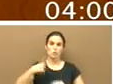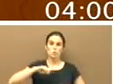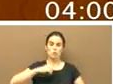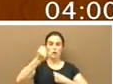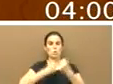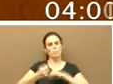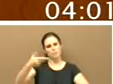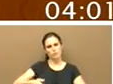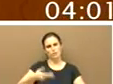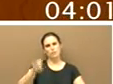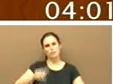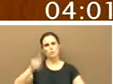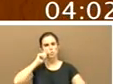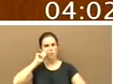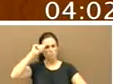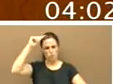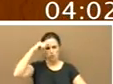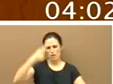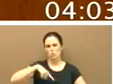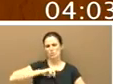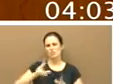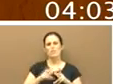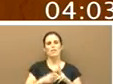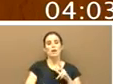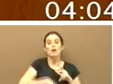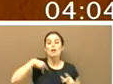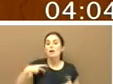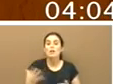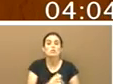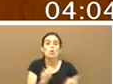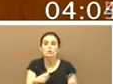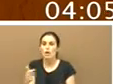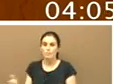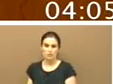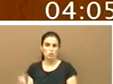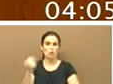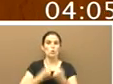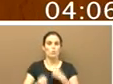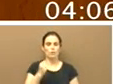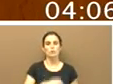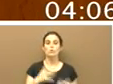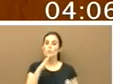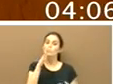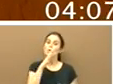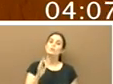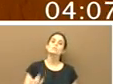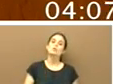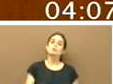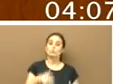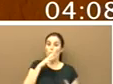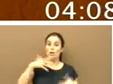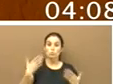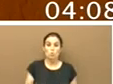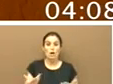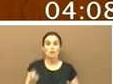nuestra sociedad en el turismo en la cultura en general en todos los ámbitos económicos por eso su presente y su futuro